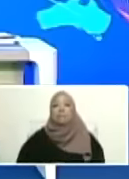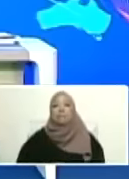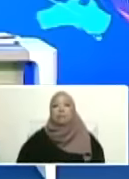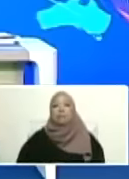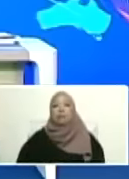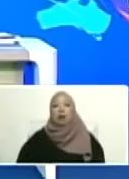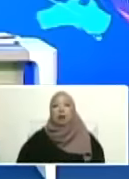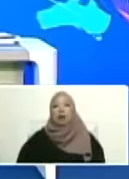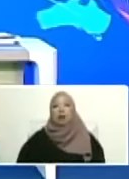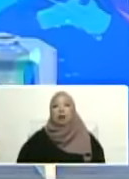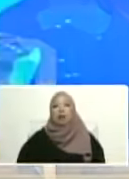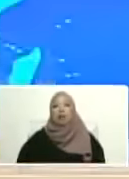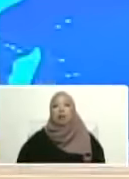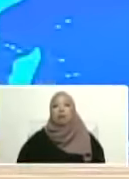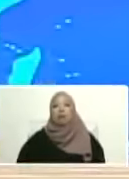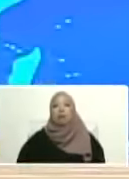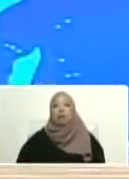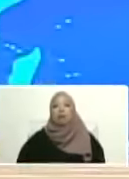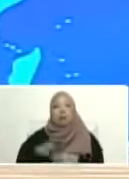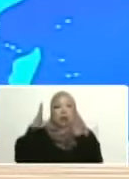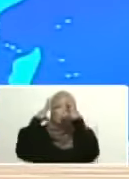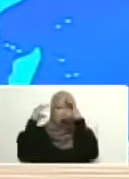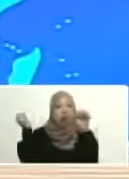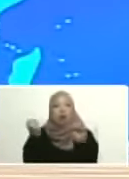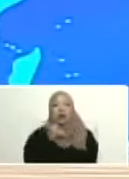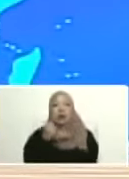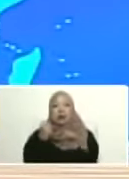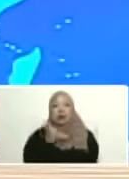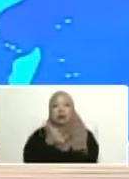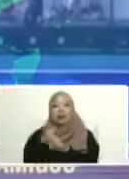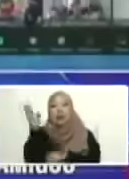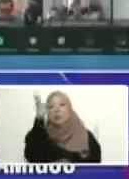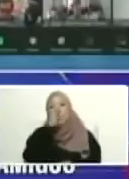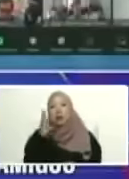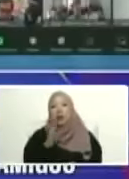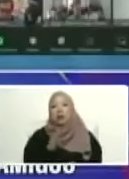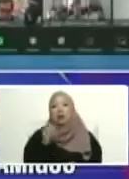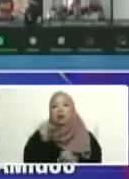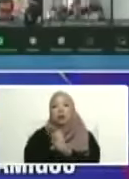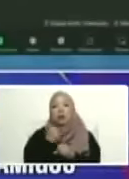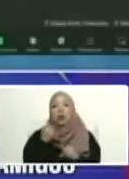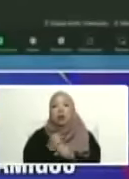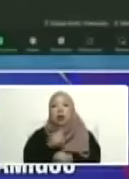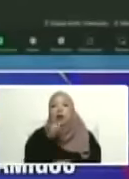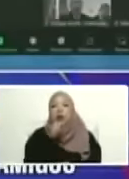Allá veo al embajador en Brasil, Manuel Badel.